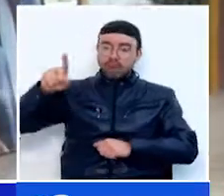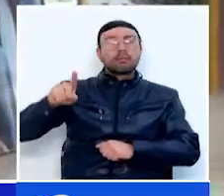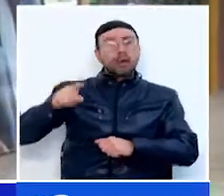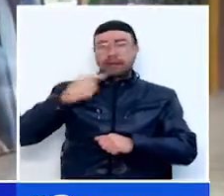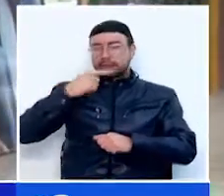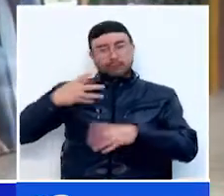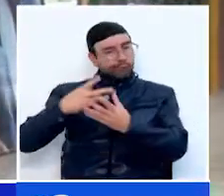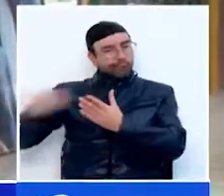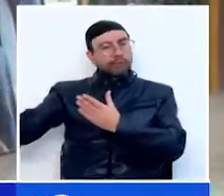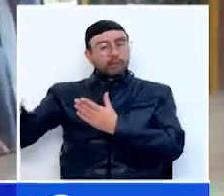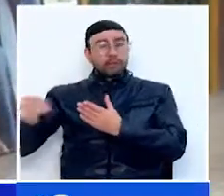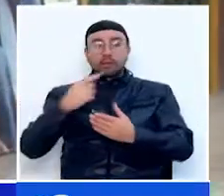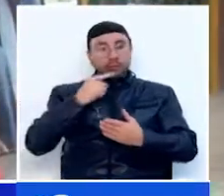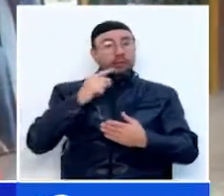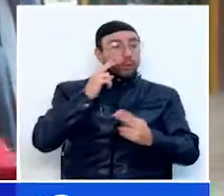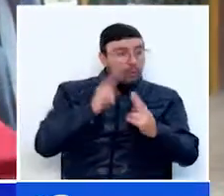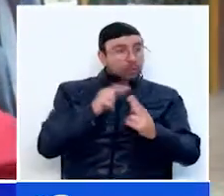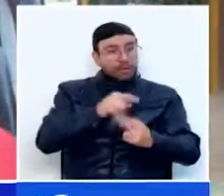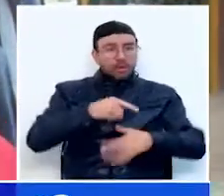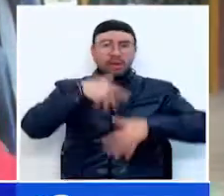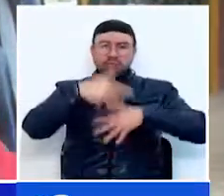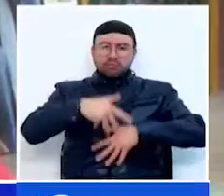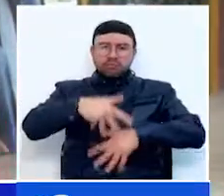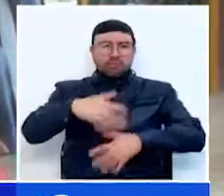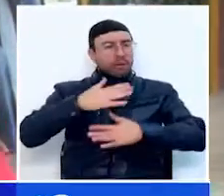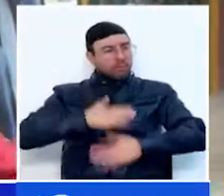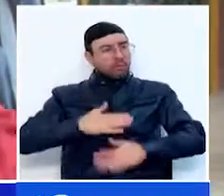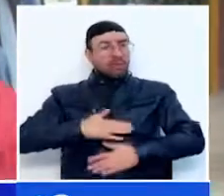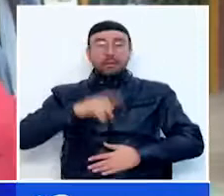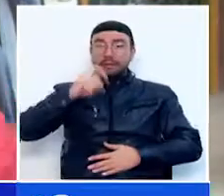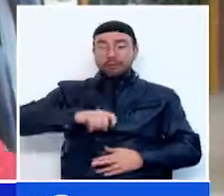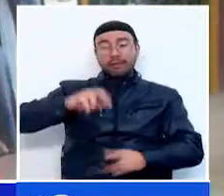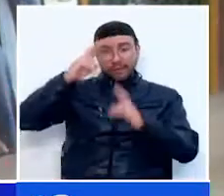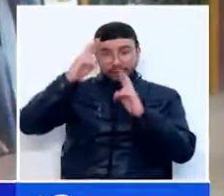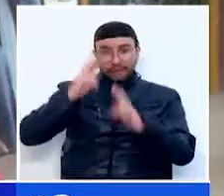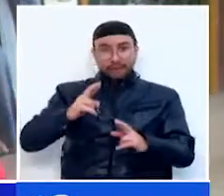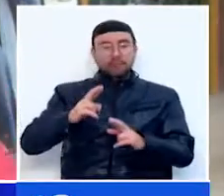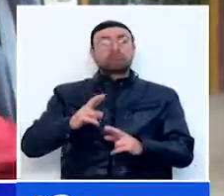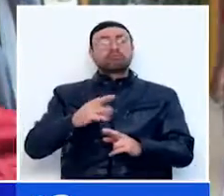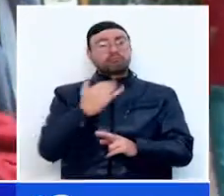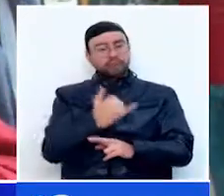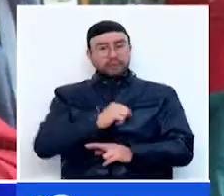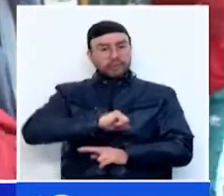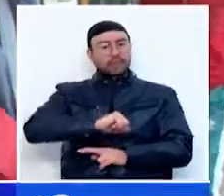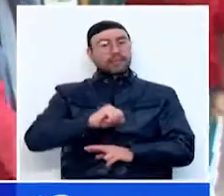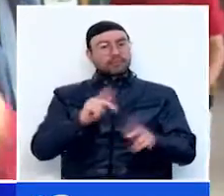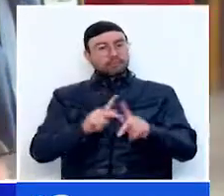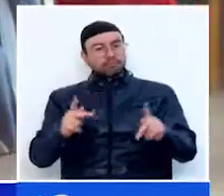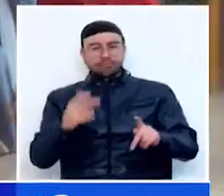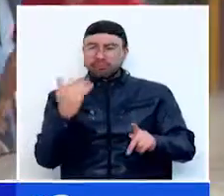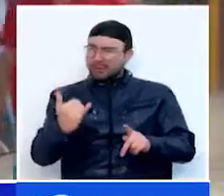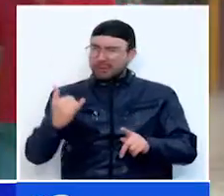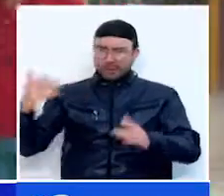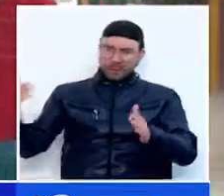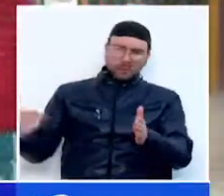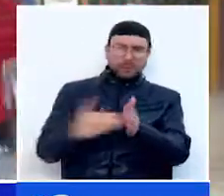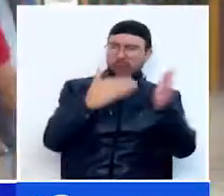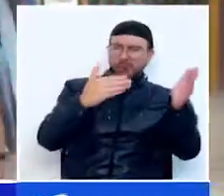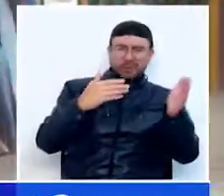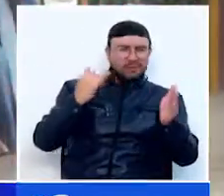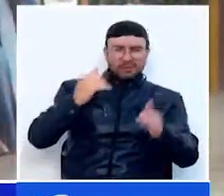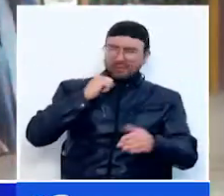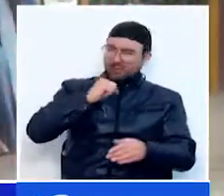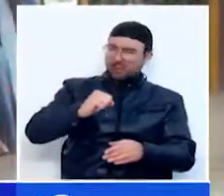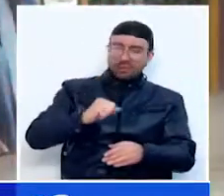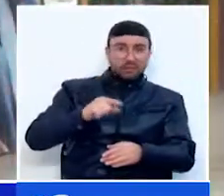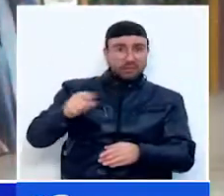son pacíficas y que nos tienen que respetar los derechos humanos violentados por esa fuerza bruta del ESMAD, porque